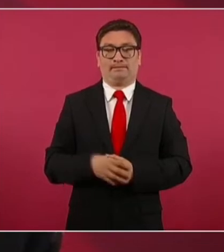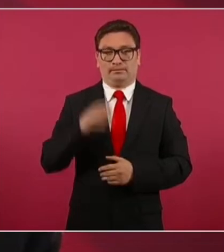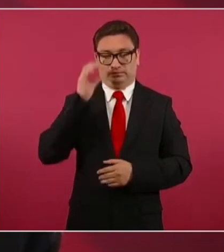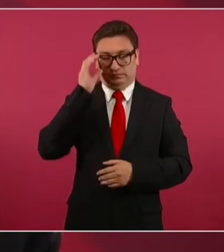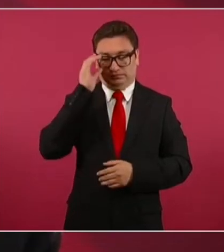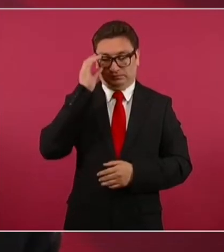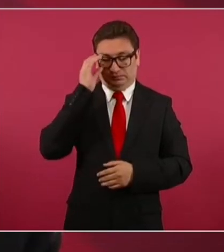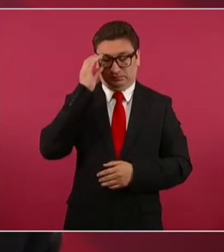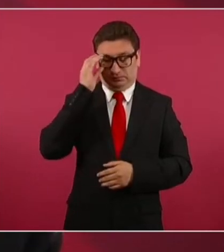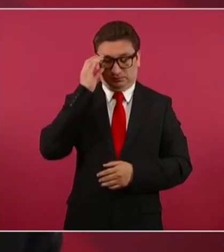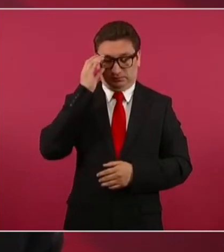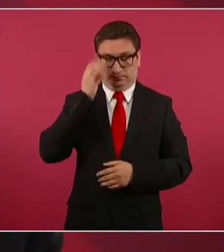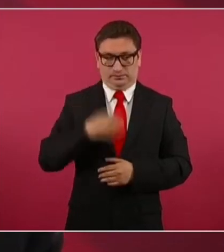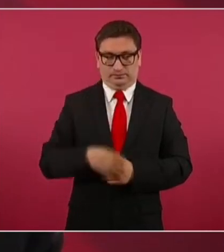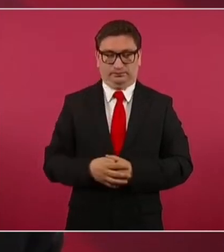El